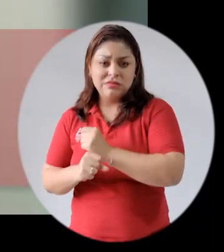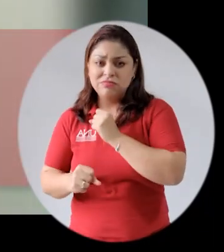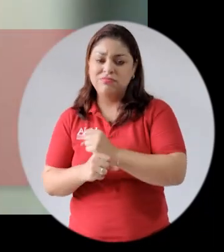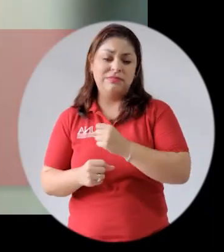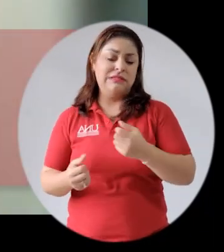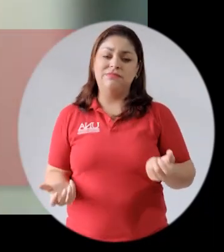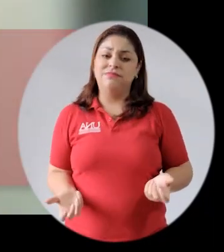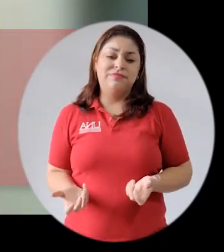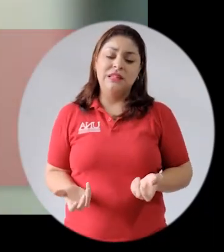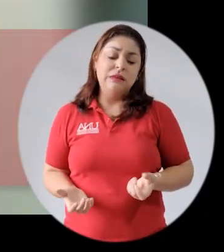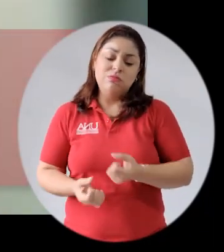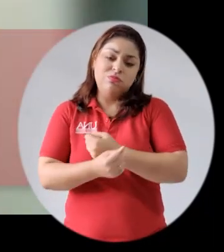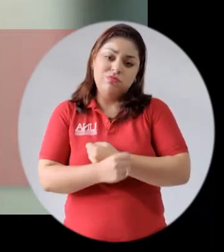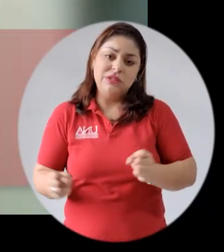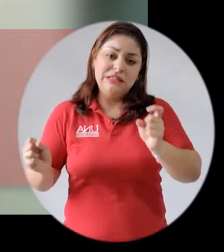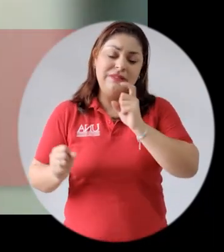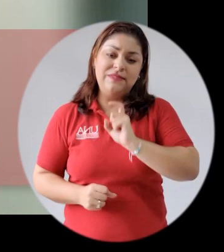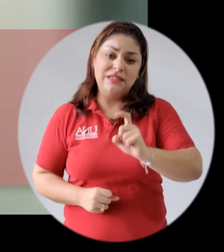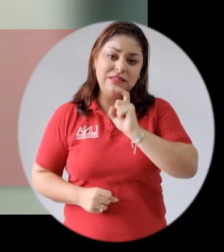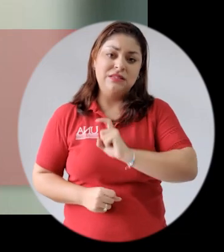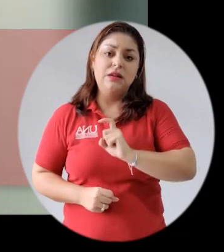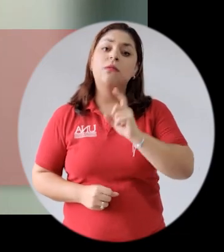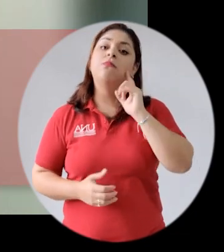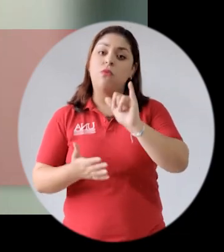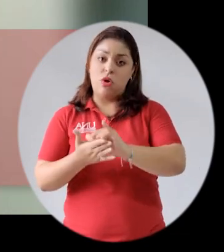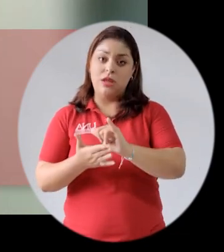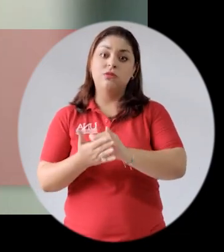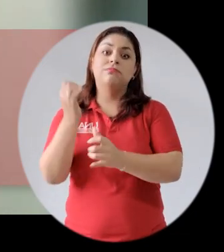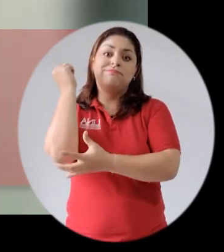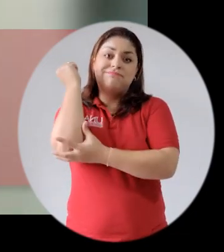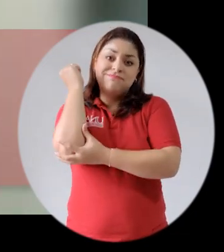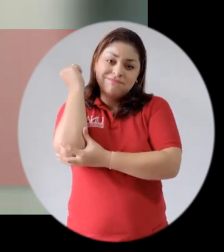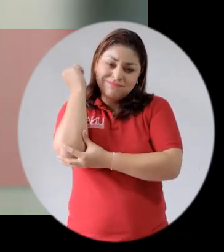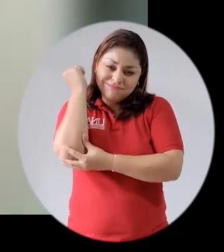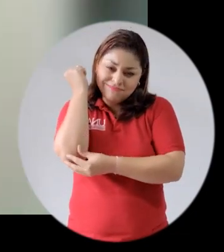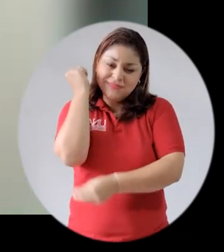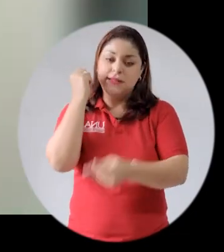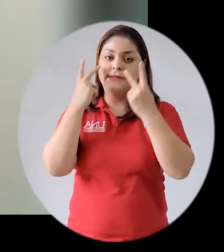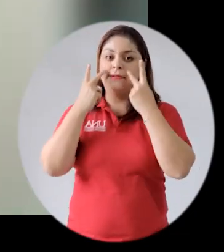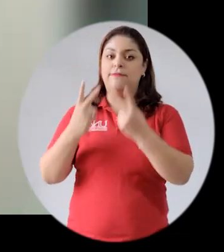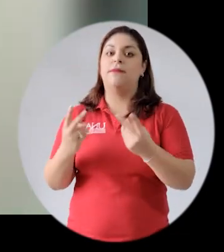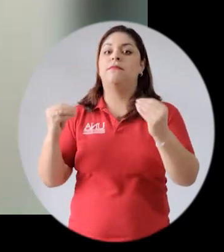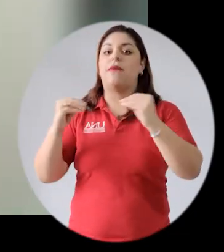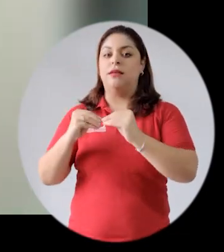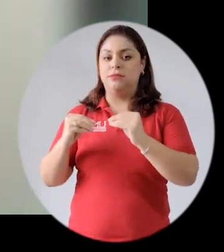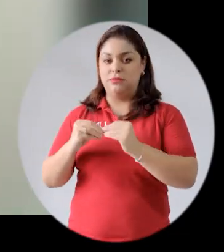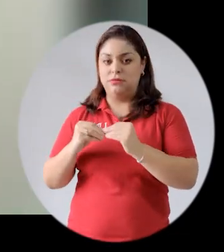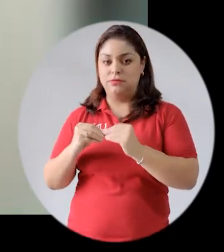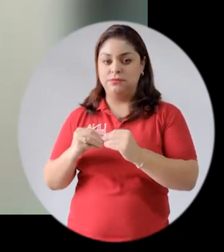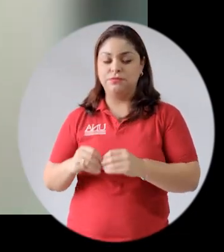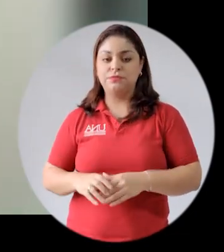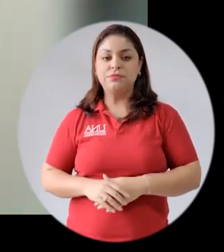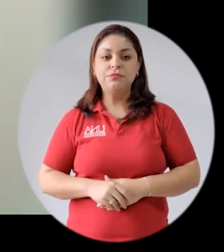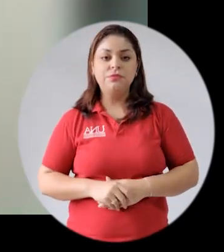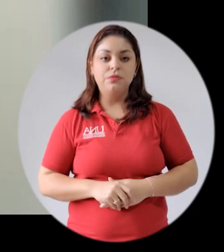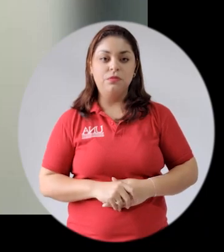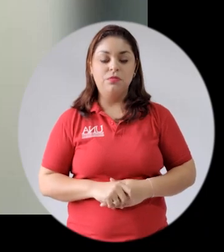hogar costarricenses. También podemos ver, y eso también no solo lo dice la encuesta de uso del tiempo, sino la encuesta nacional de